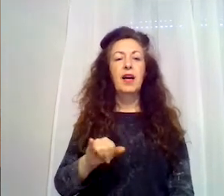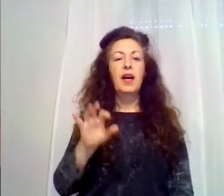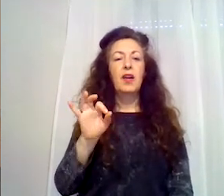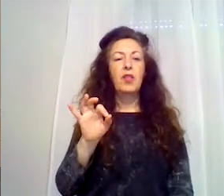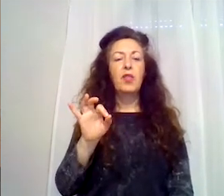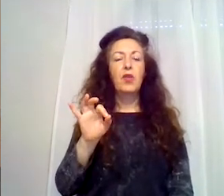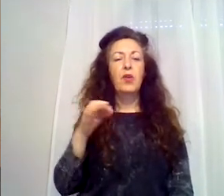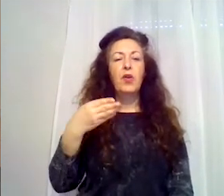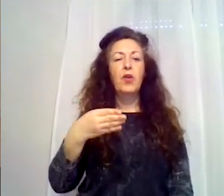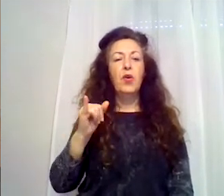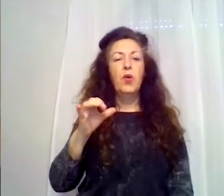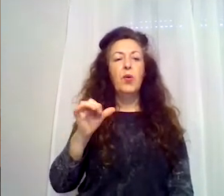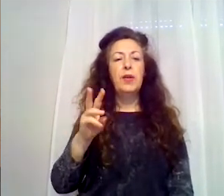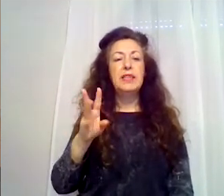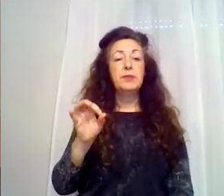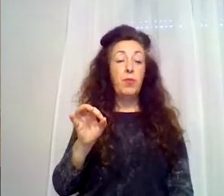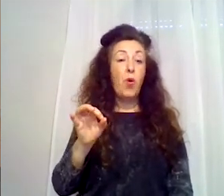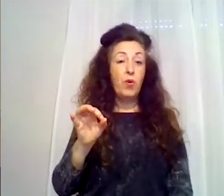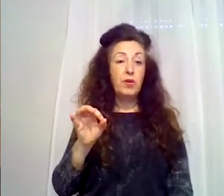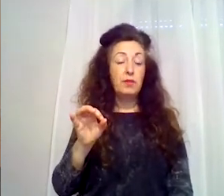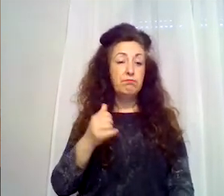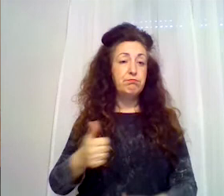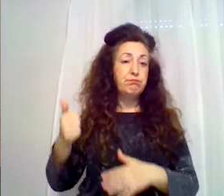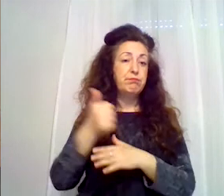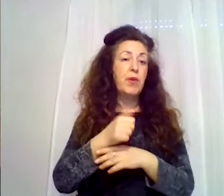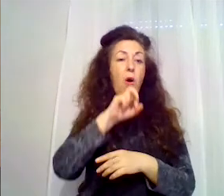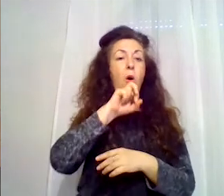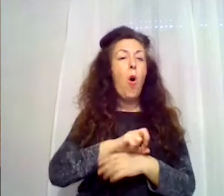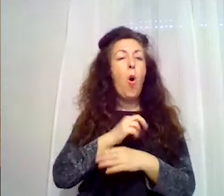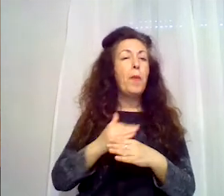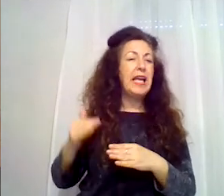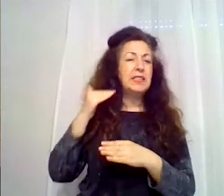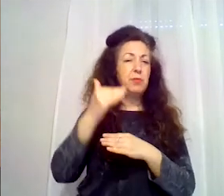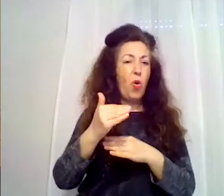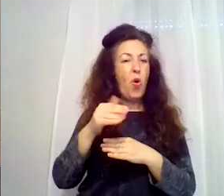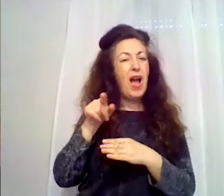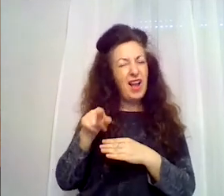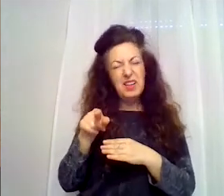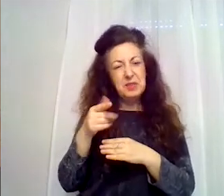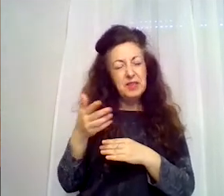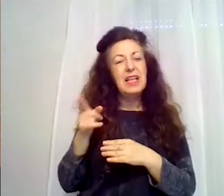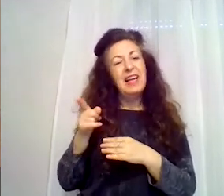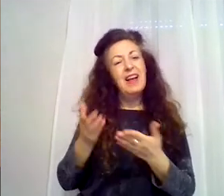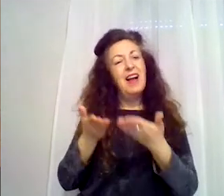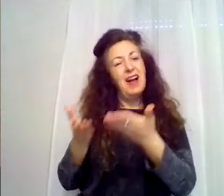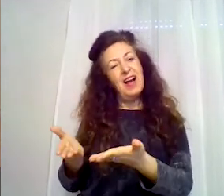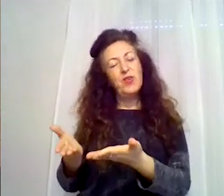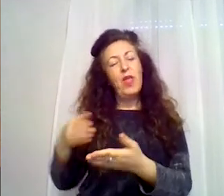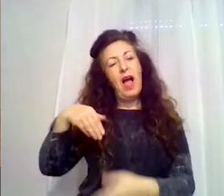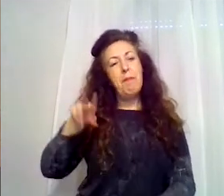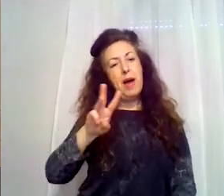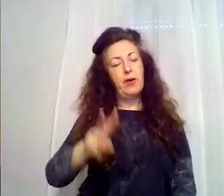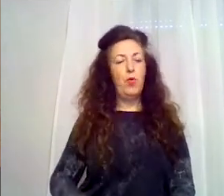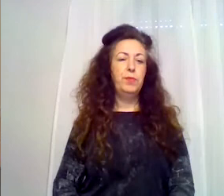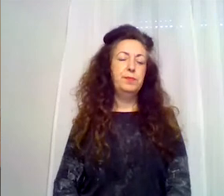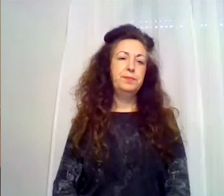debió de ver en el muchacho pues una inquietud que ya le haría destacar en la escuela. Pues no tenemos muchos datos,